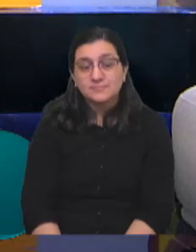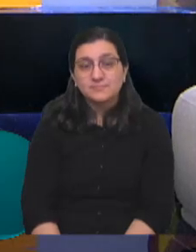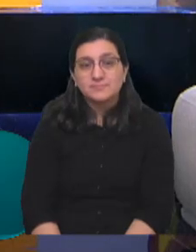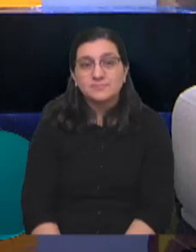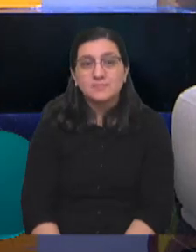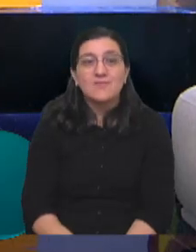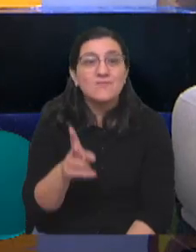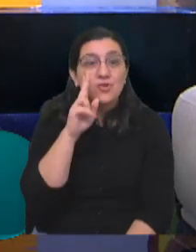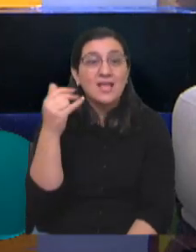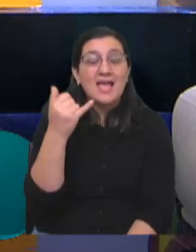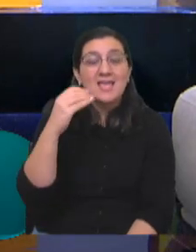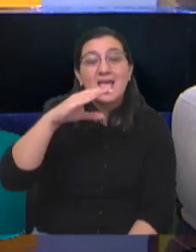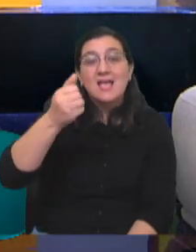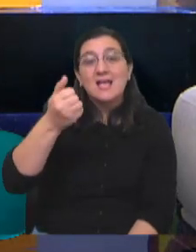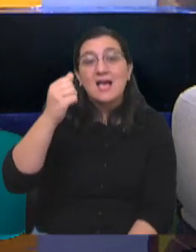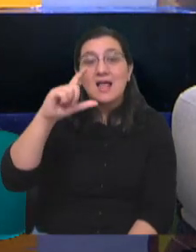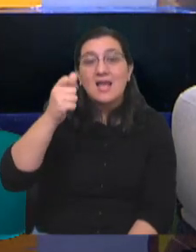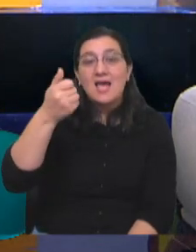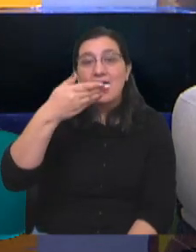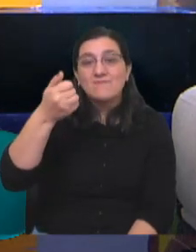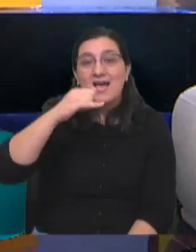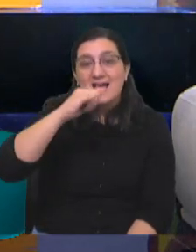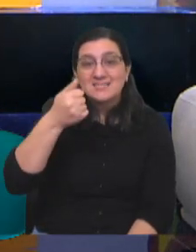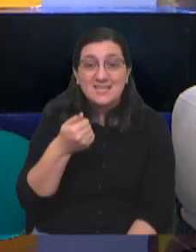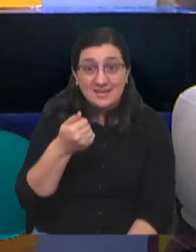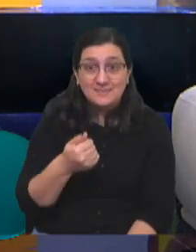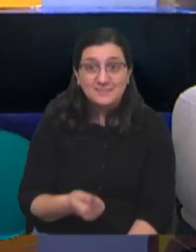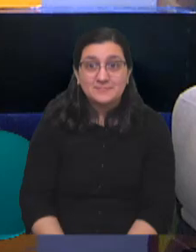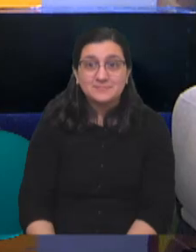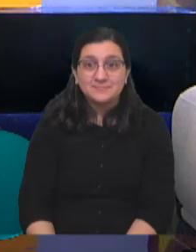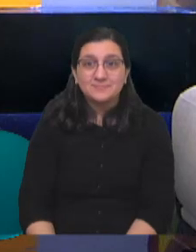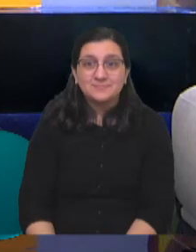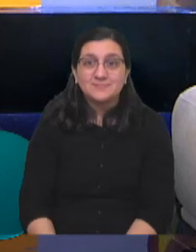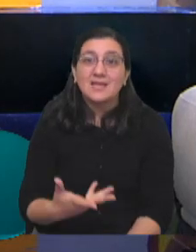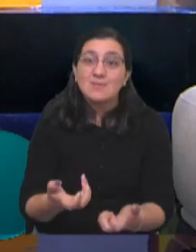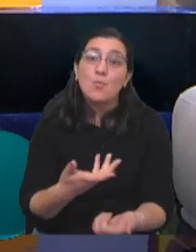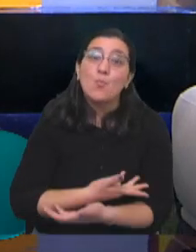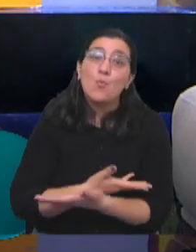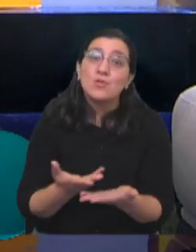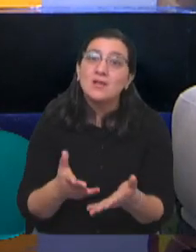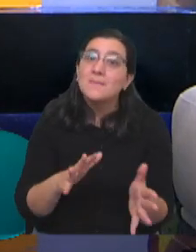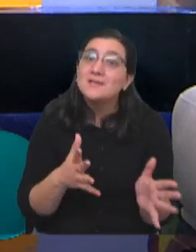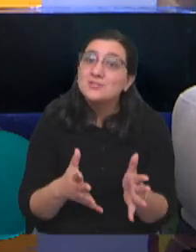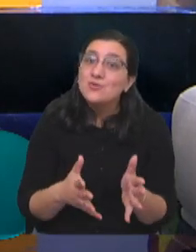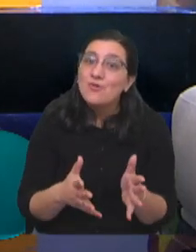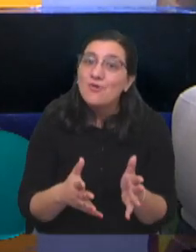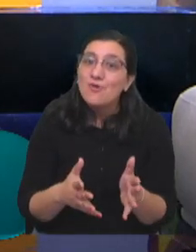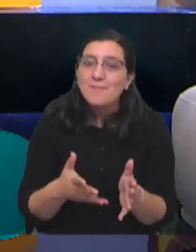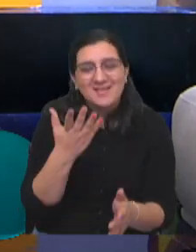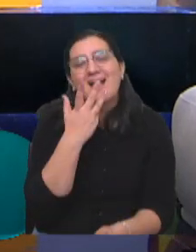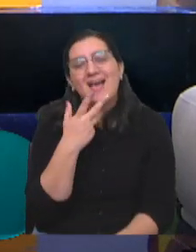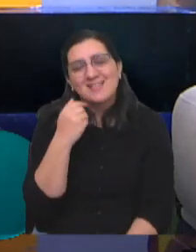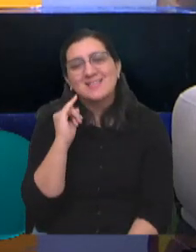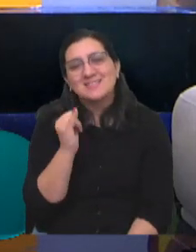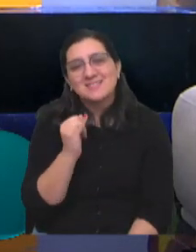calabaza que tenemos? Divino. Espectacular. Entonces, todo eso es lo que venimos a mostrar hoy. ¿Qué les pareció? Me encanta. Me encanta. La